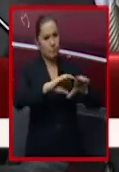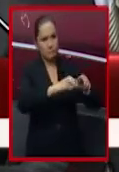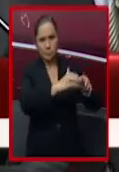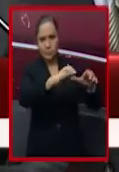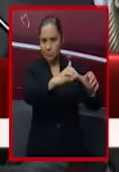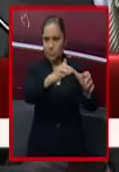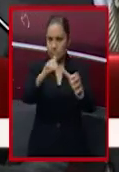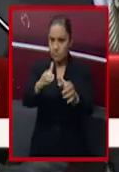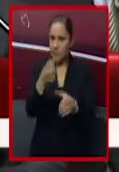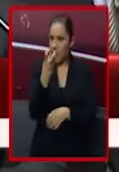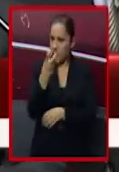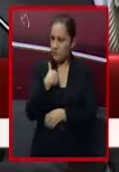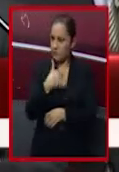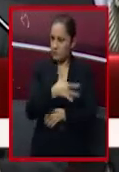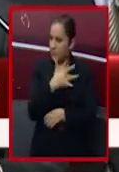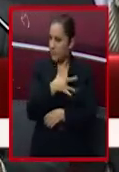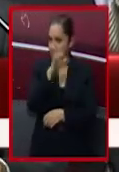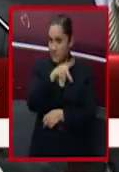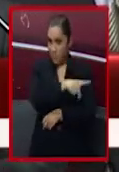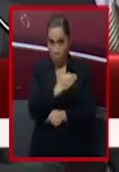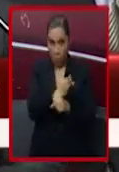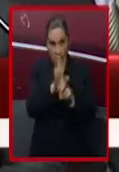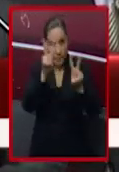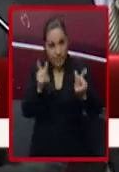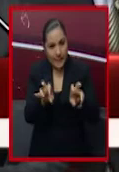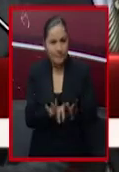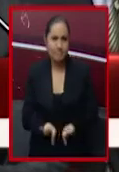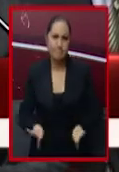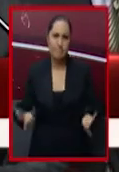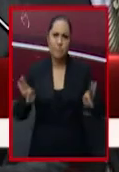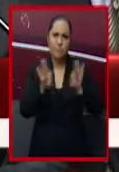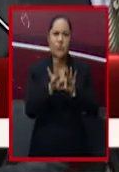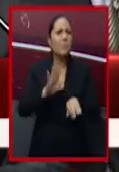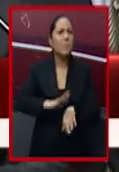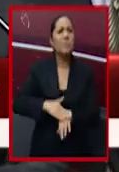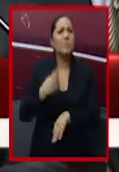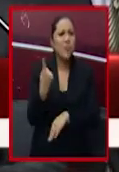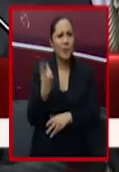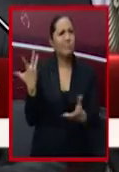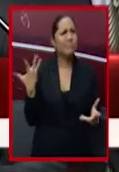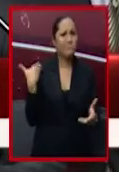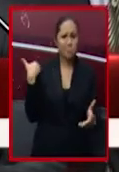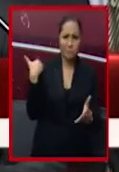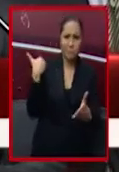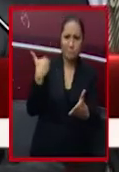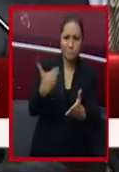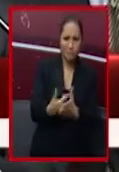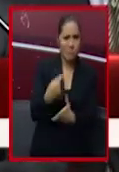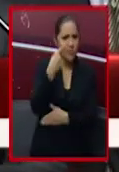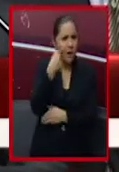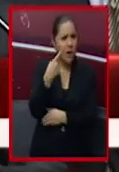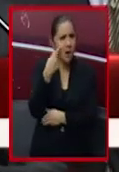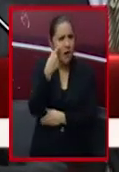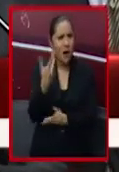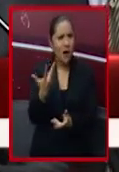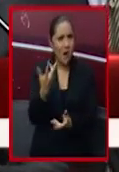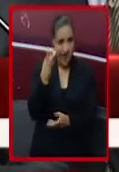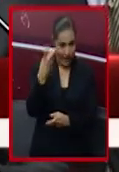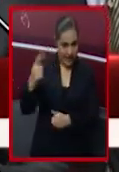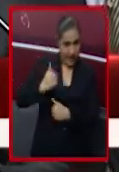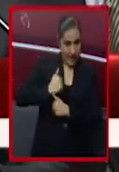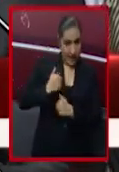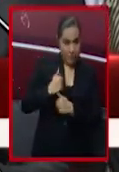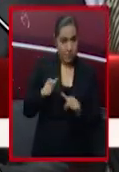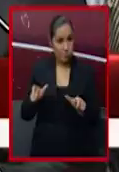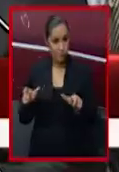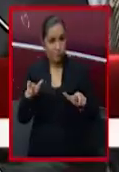porque hemos conocido desde luego a través de la historia que no hace bien al país que el ejército